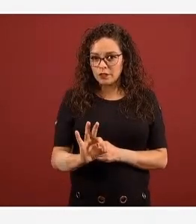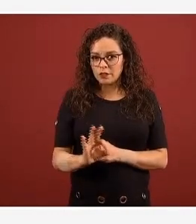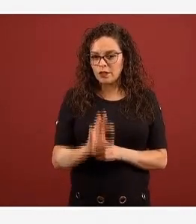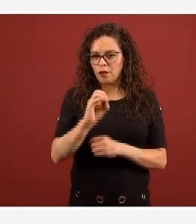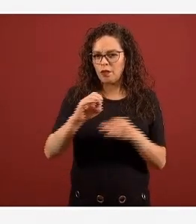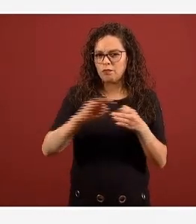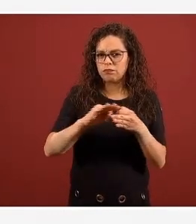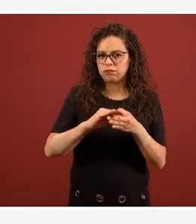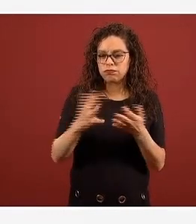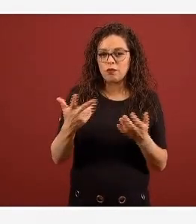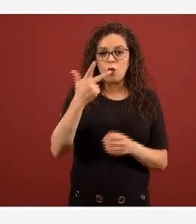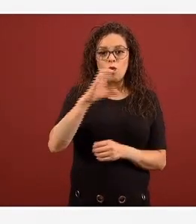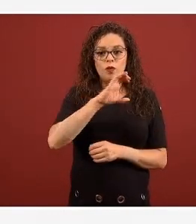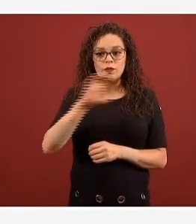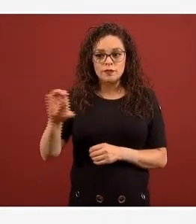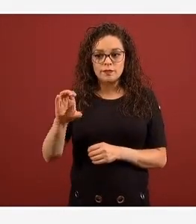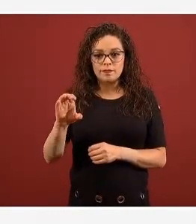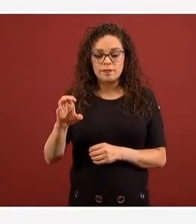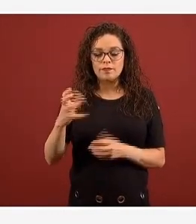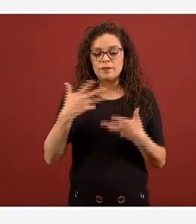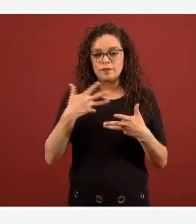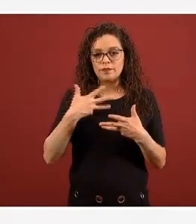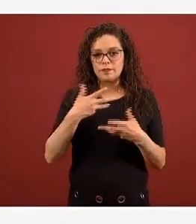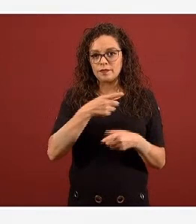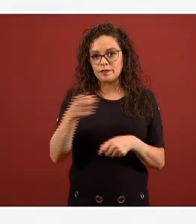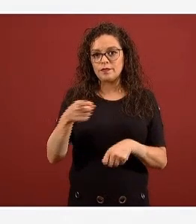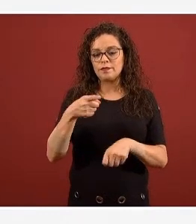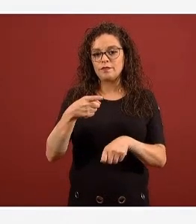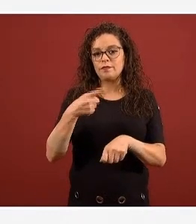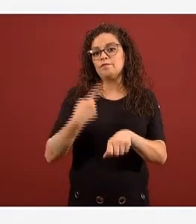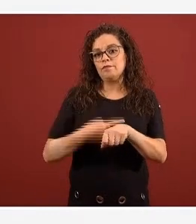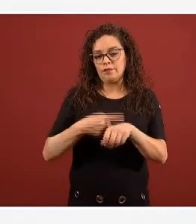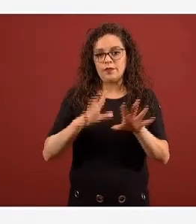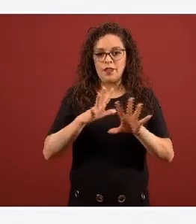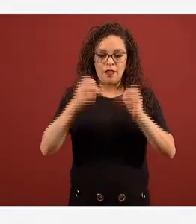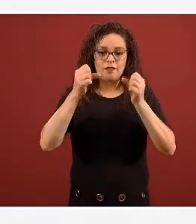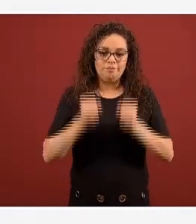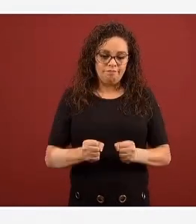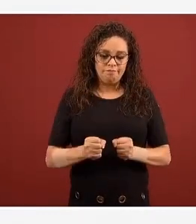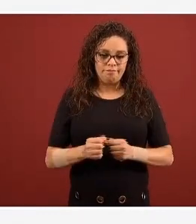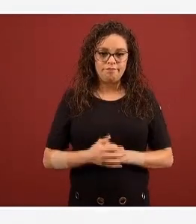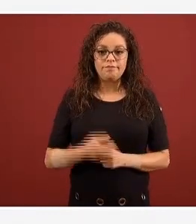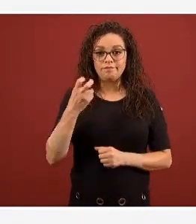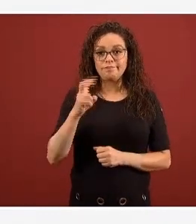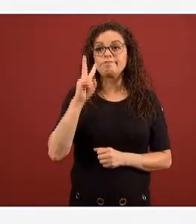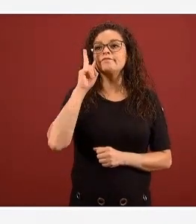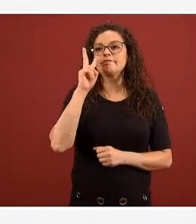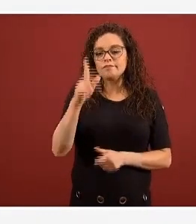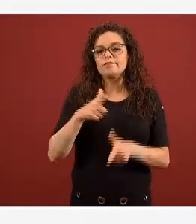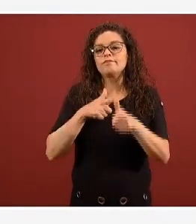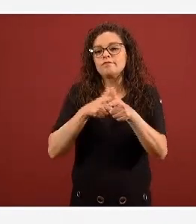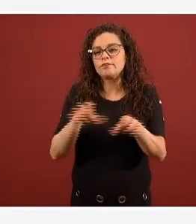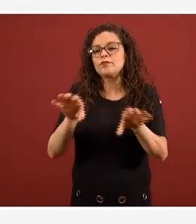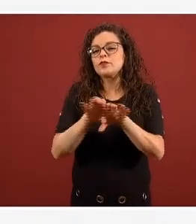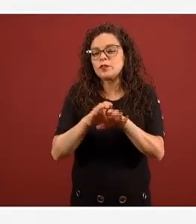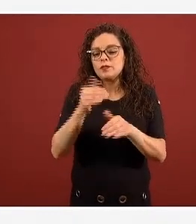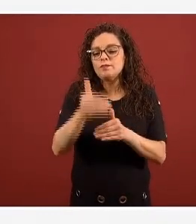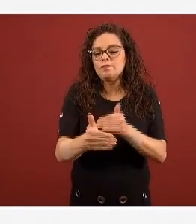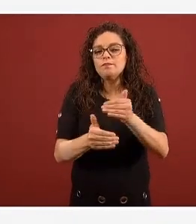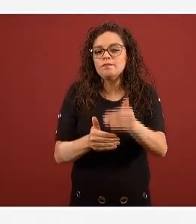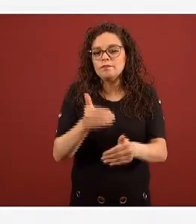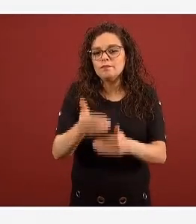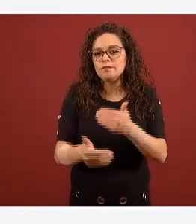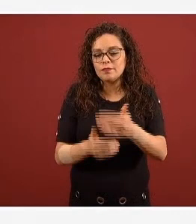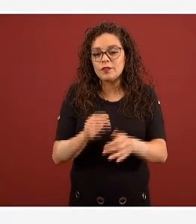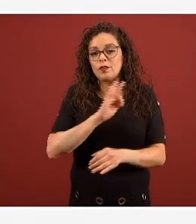o cercano a los 800 casos confirmados. Pues bueno, vamos a ver esta tendencia cómo se mantiene. Ya habíamos tenido situaciones similares,